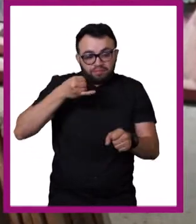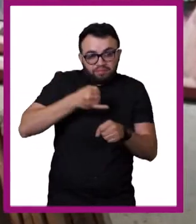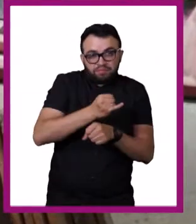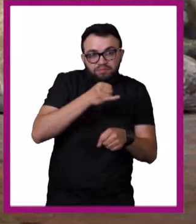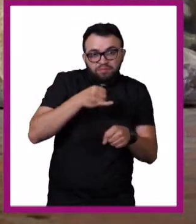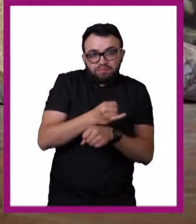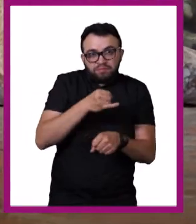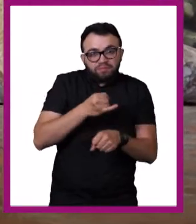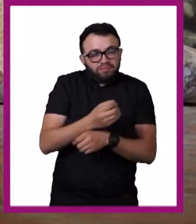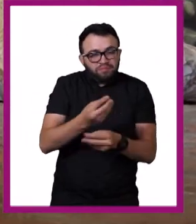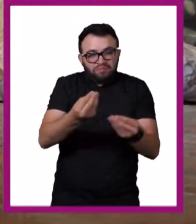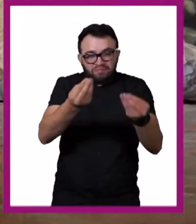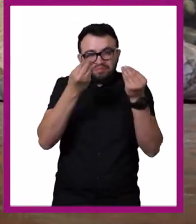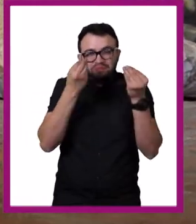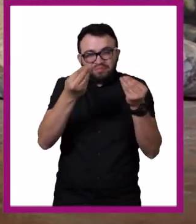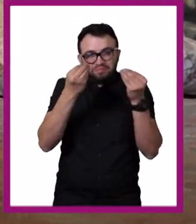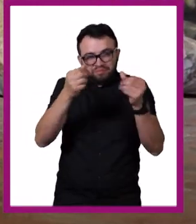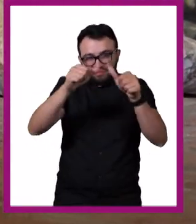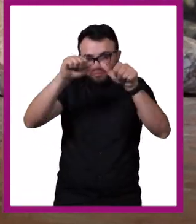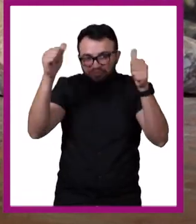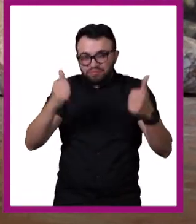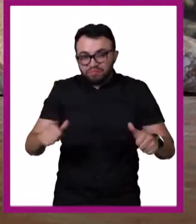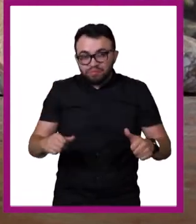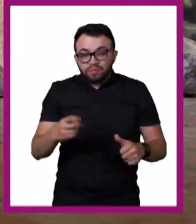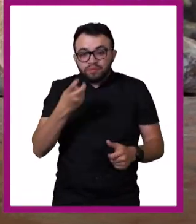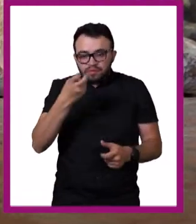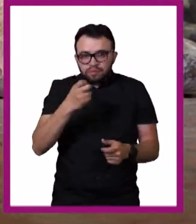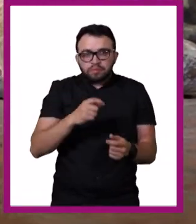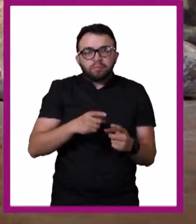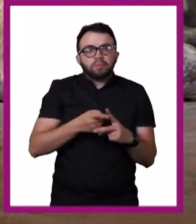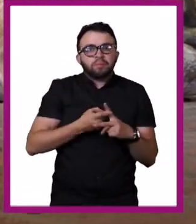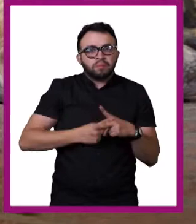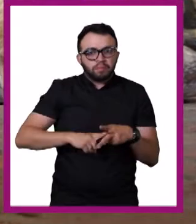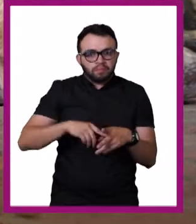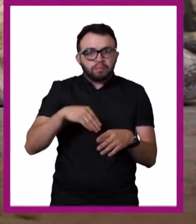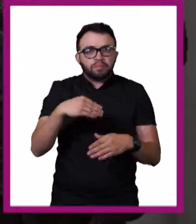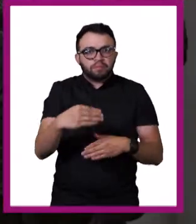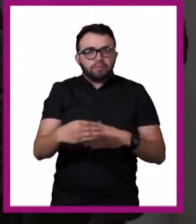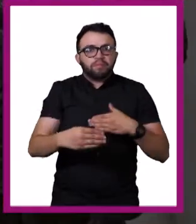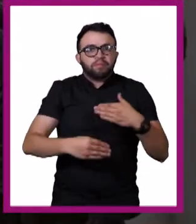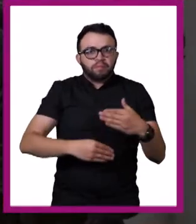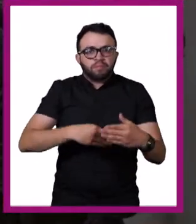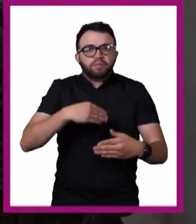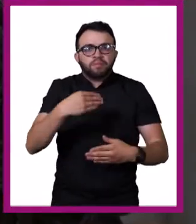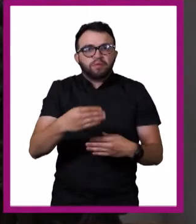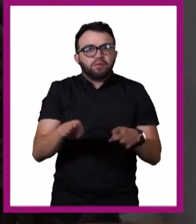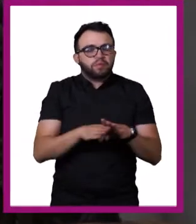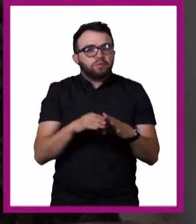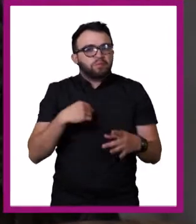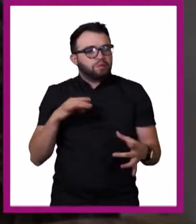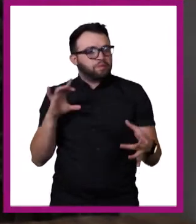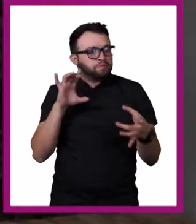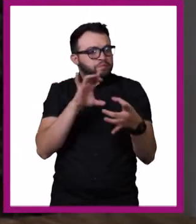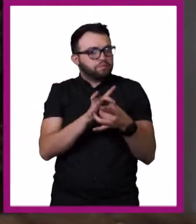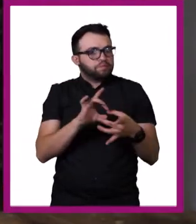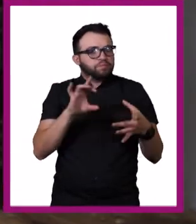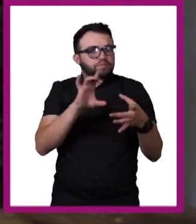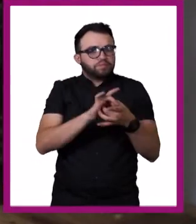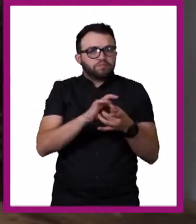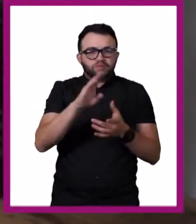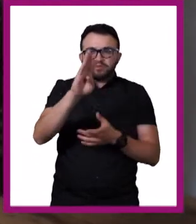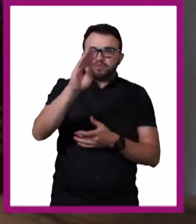con estos temas. Y a partir de ese momento empezó a haber una especie de sincretismo entre el budismo